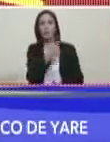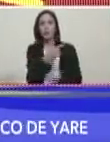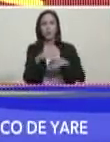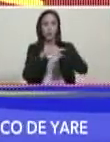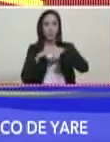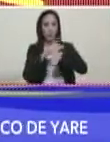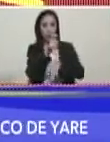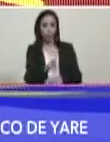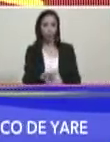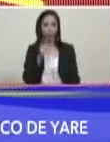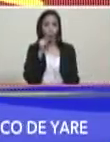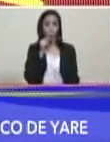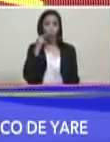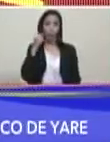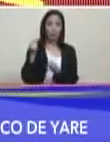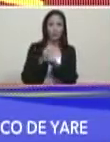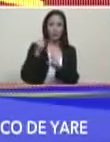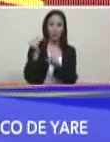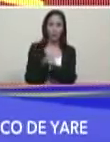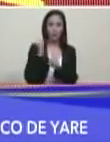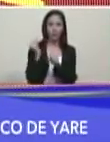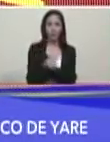Soteldo, así es: trabajo,